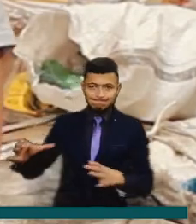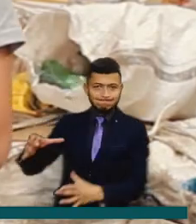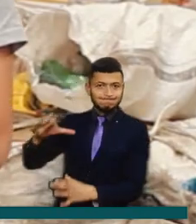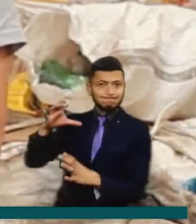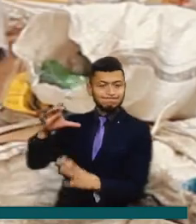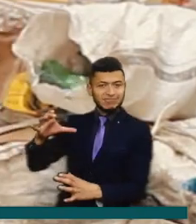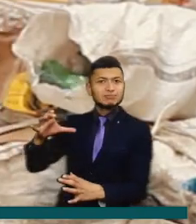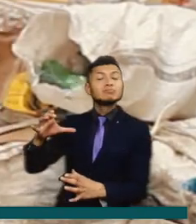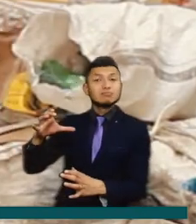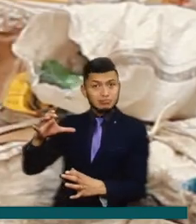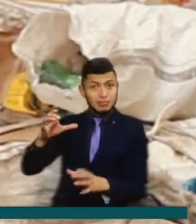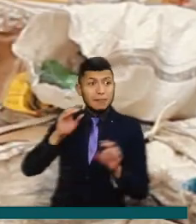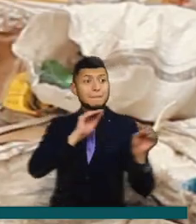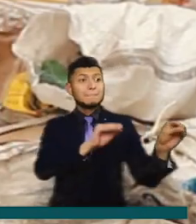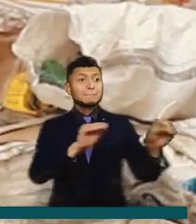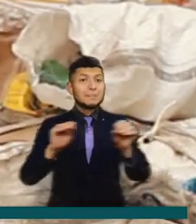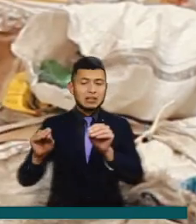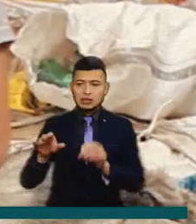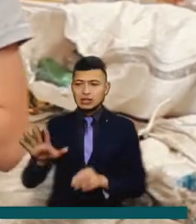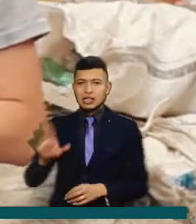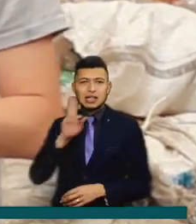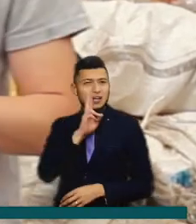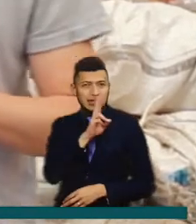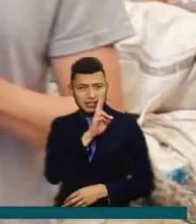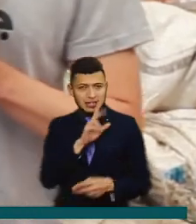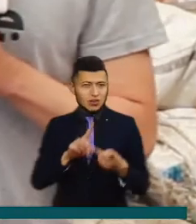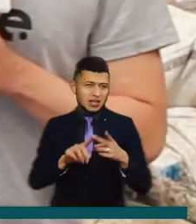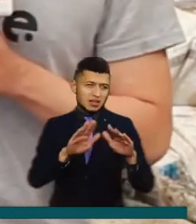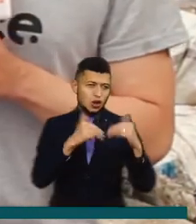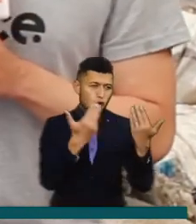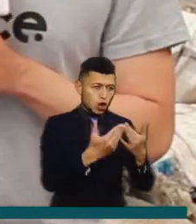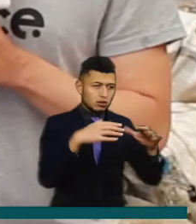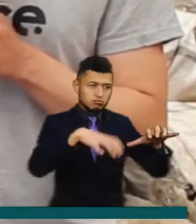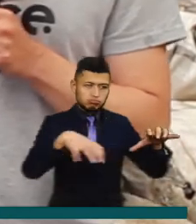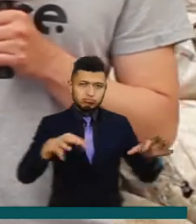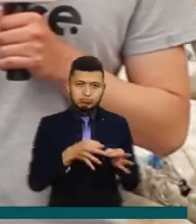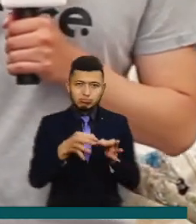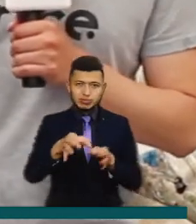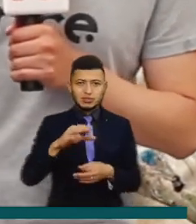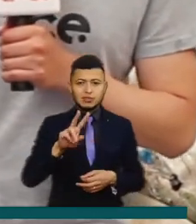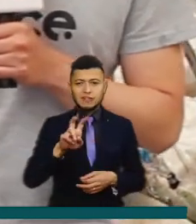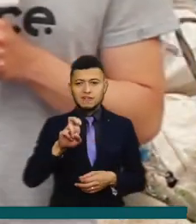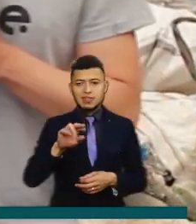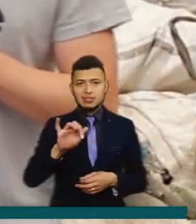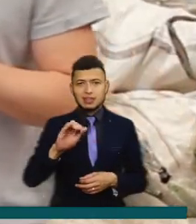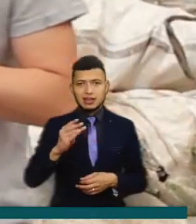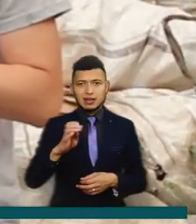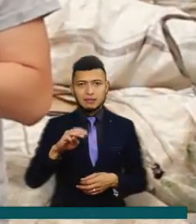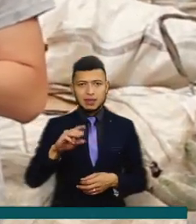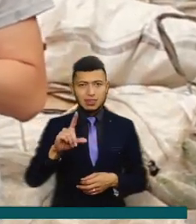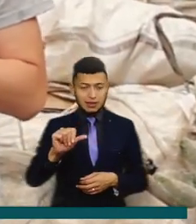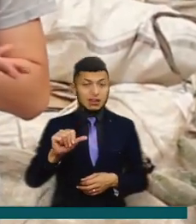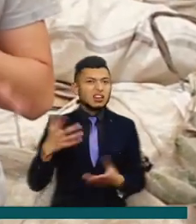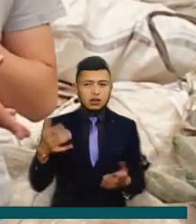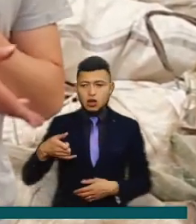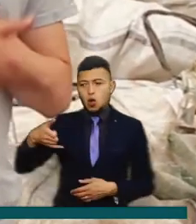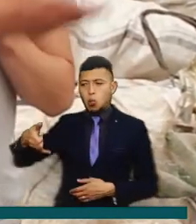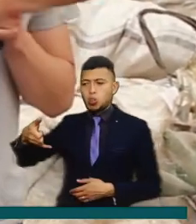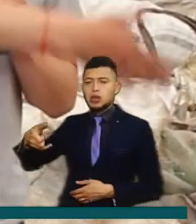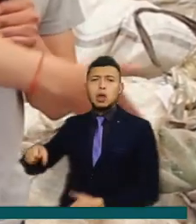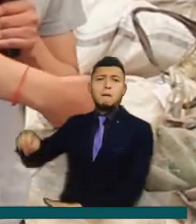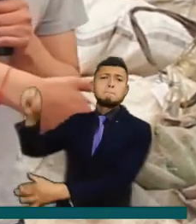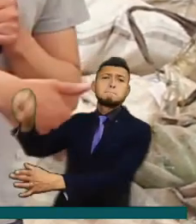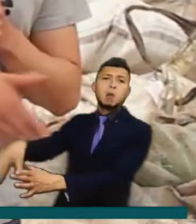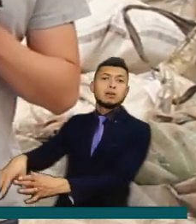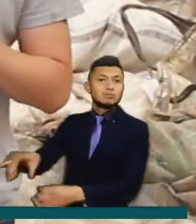Planeta que se dispone en restaurantes y colegios cercanos al municipio de Venta Quemada para que la gente no tire las botellas